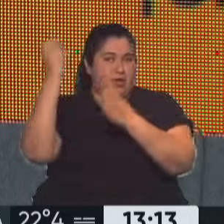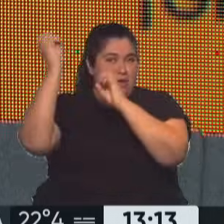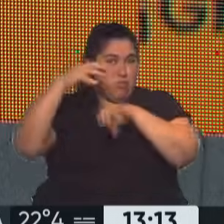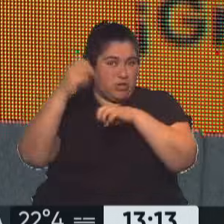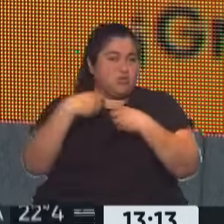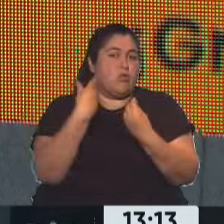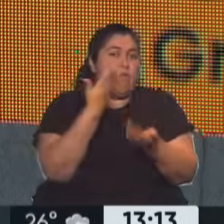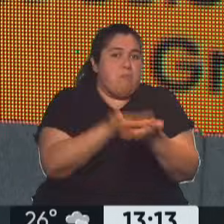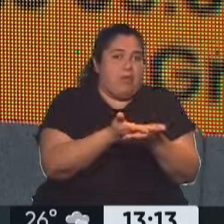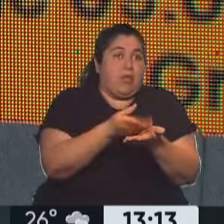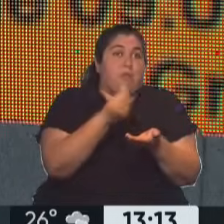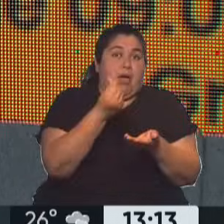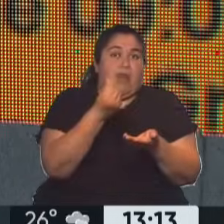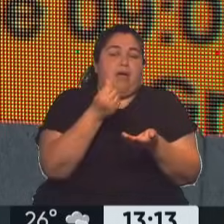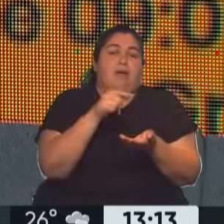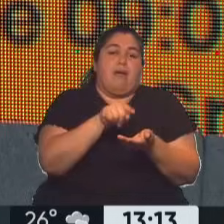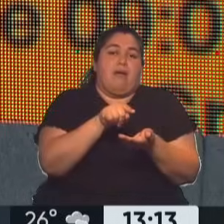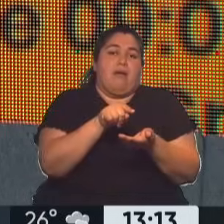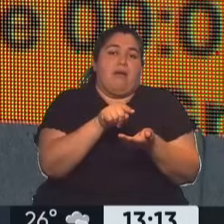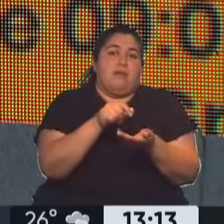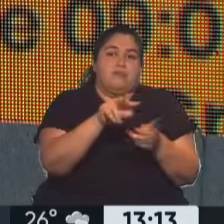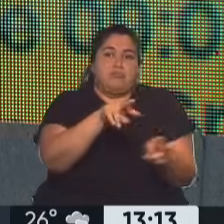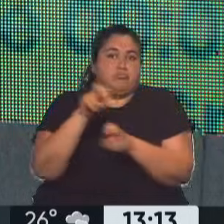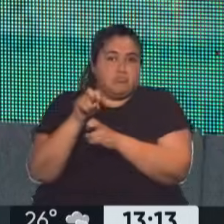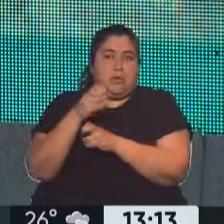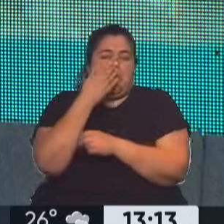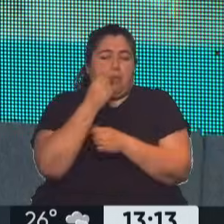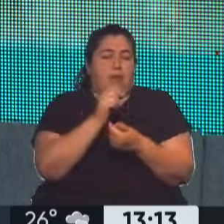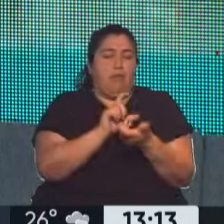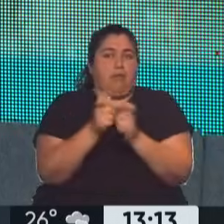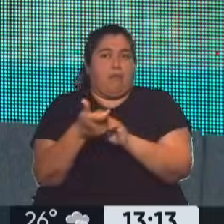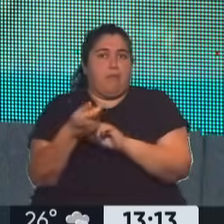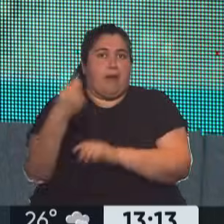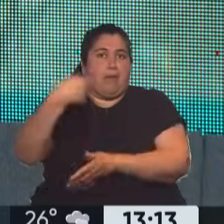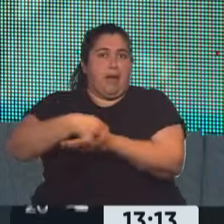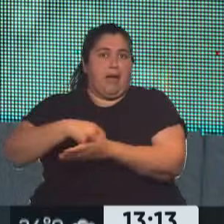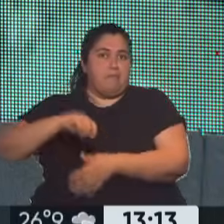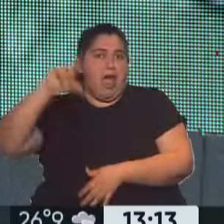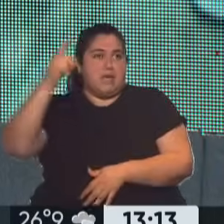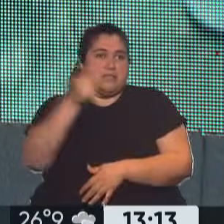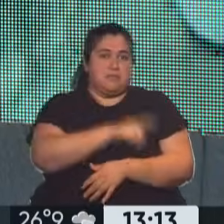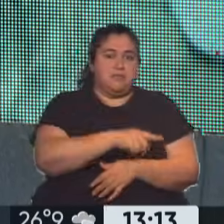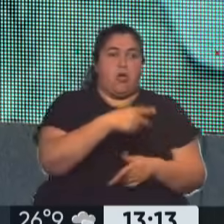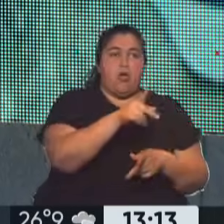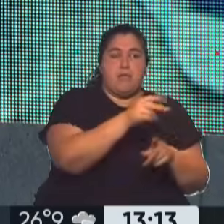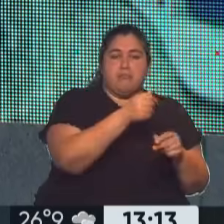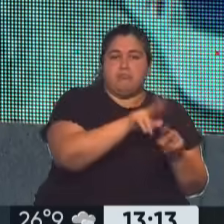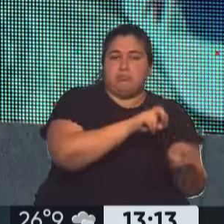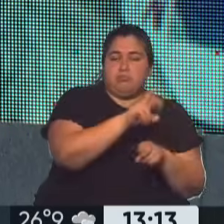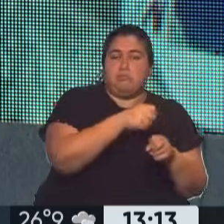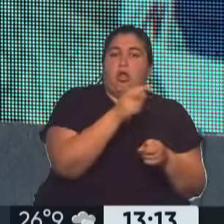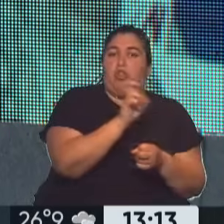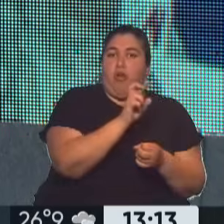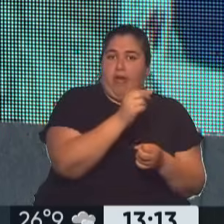ese dólar oficial y duel luego otra vez el rulo para eh venderlo en el mercado ilegal lo último breve